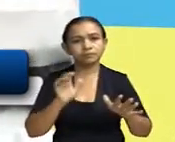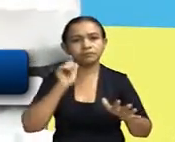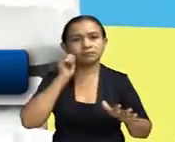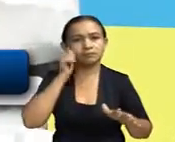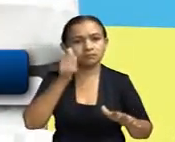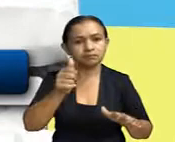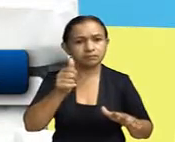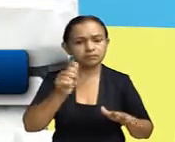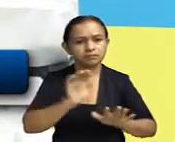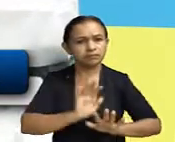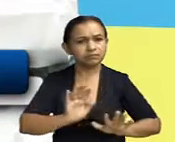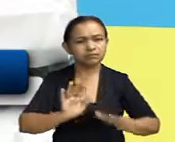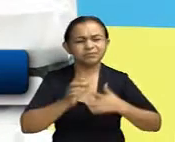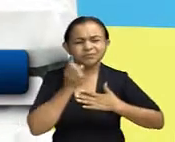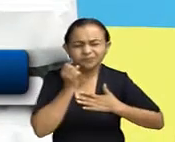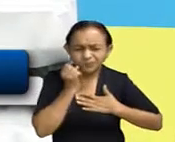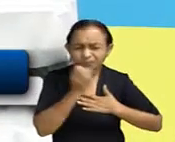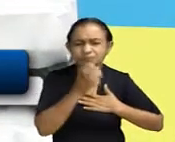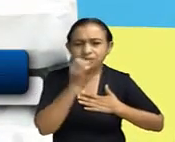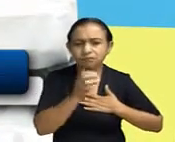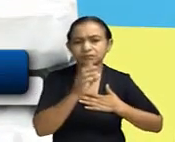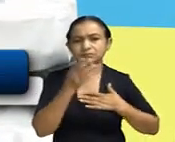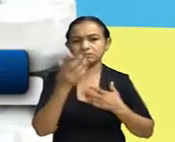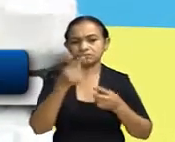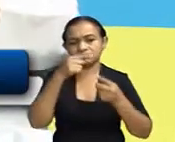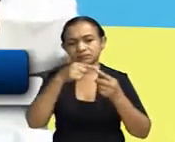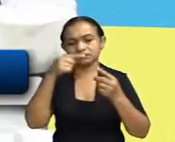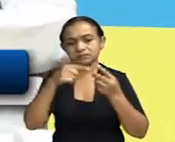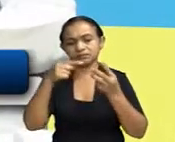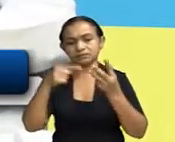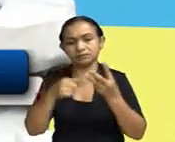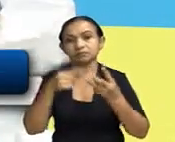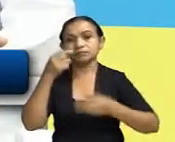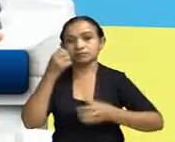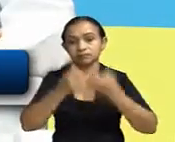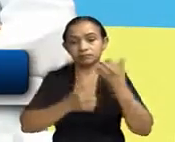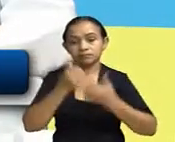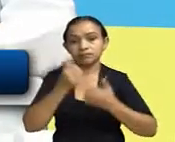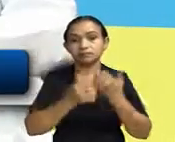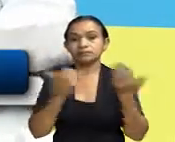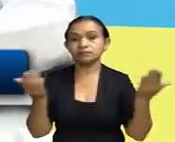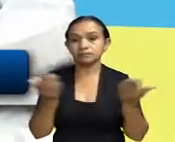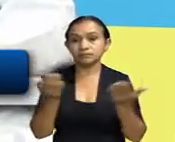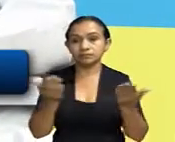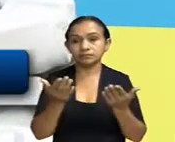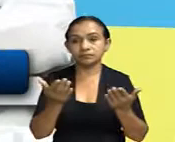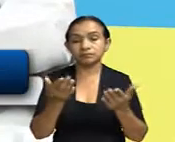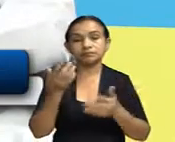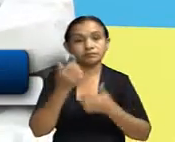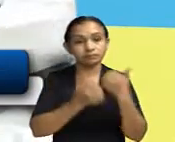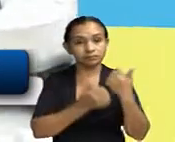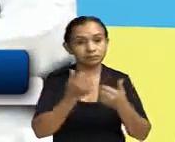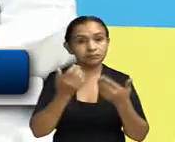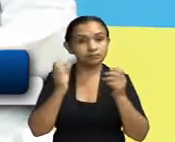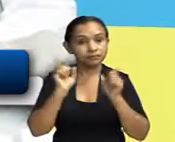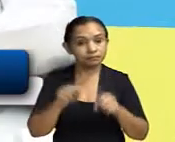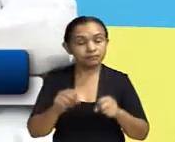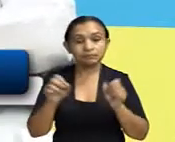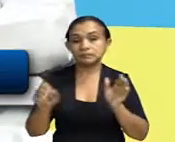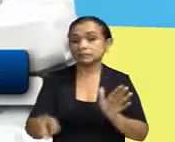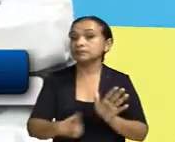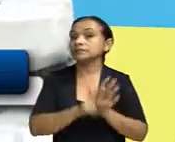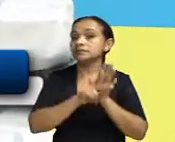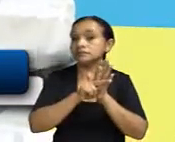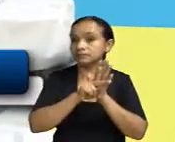siguiente vuelve a presentarlo 2-3 veces en el día. Eso ya es inestable, es progresivo, incapacitante. Entonces ya eso es más peligroso